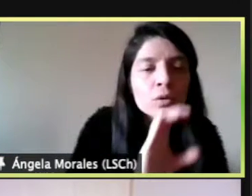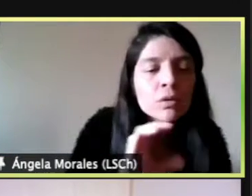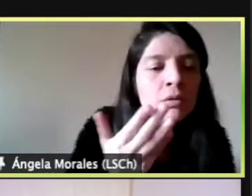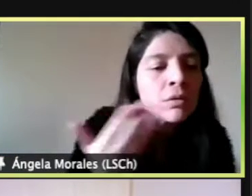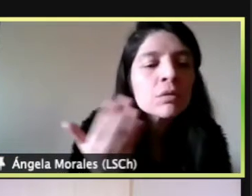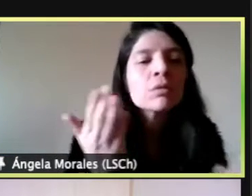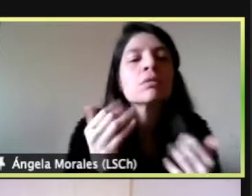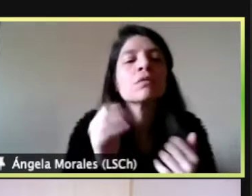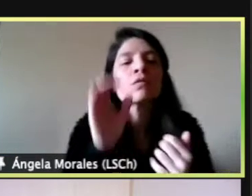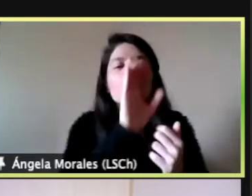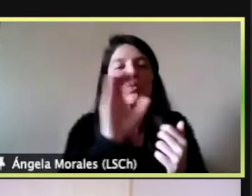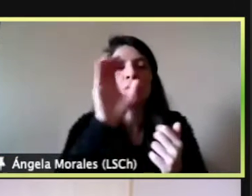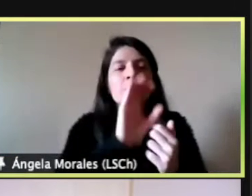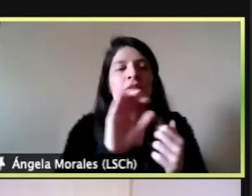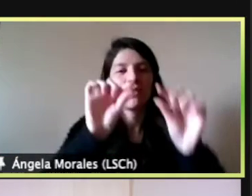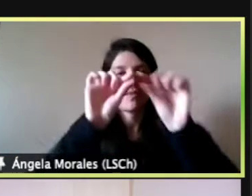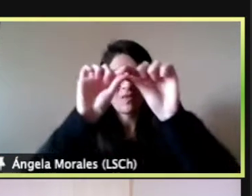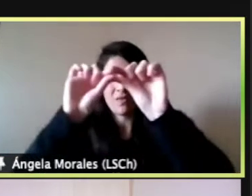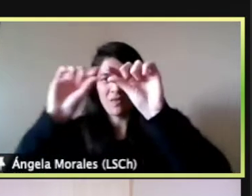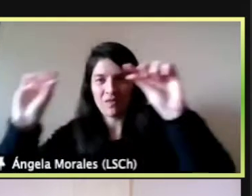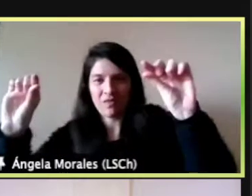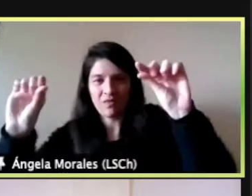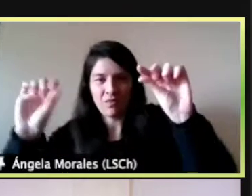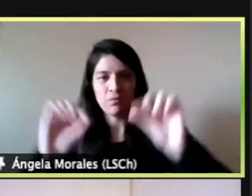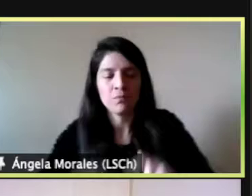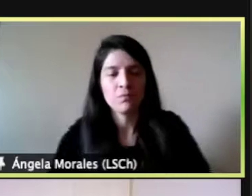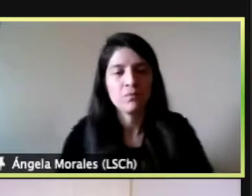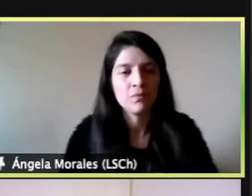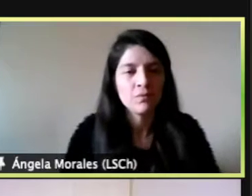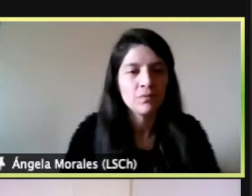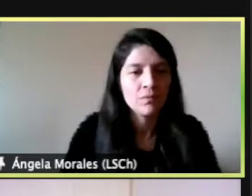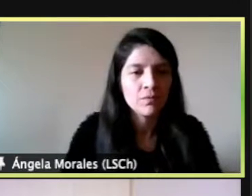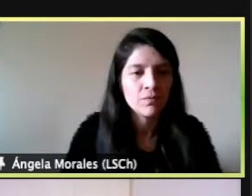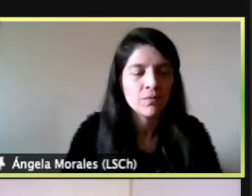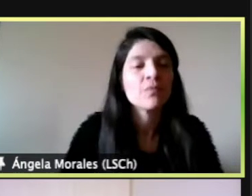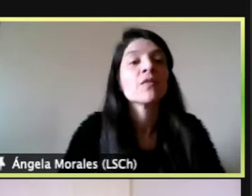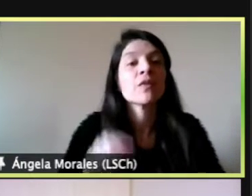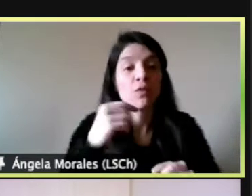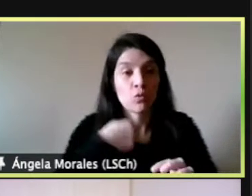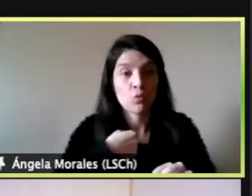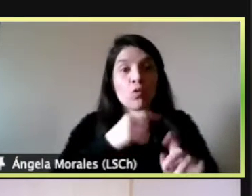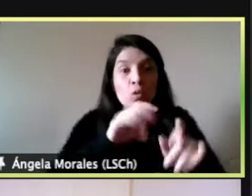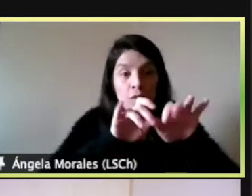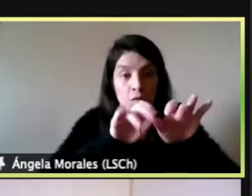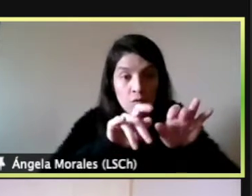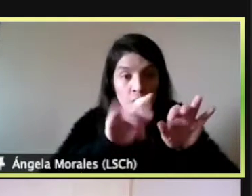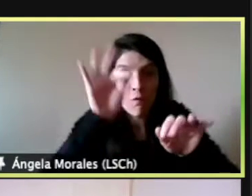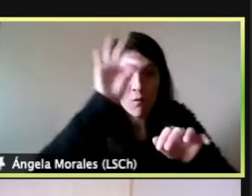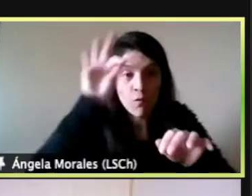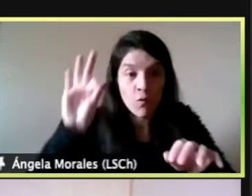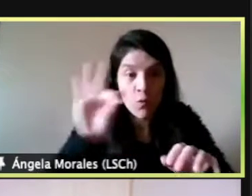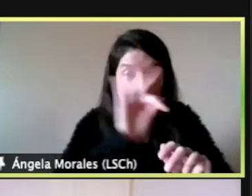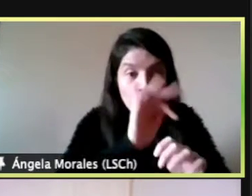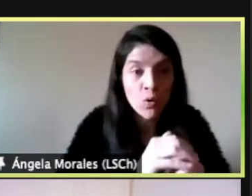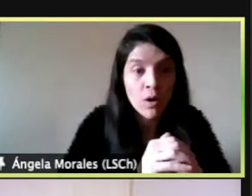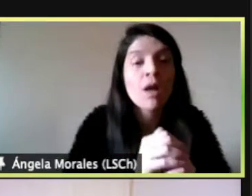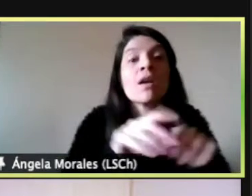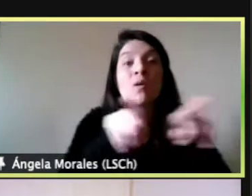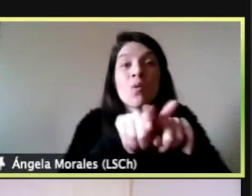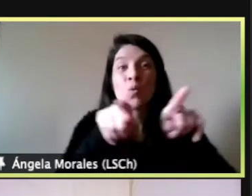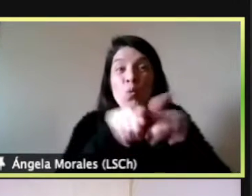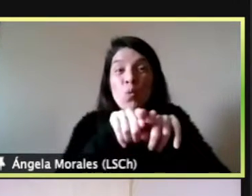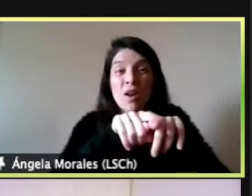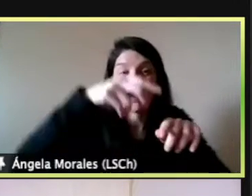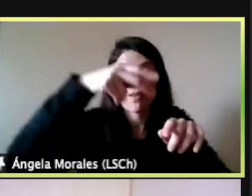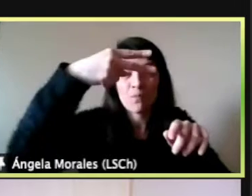acá, voy a colocar la fórmula, voy a llamar con el símbolo es igual. Buscar, en este